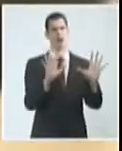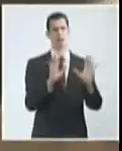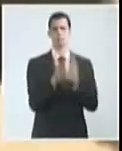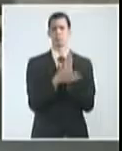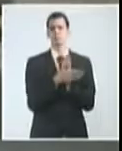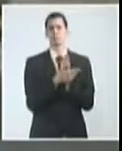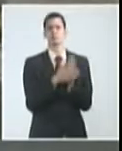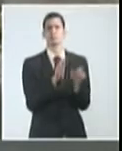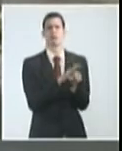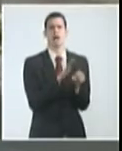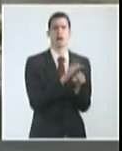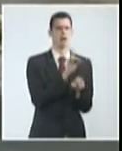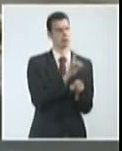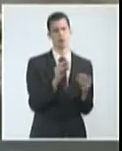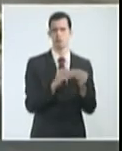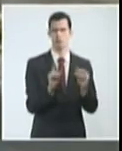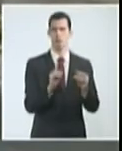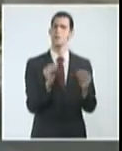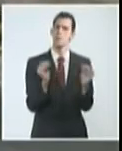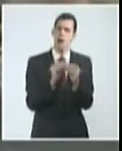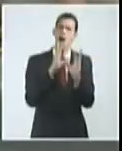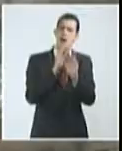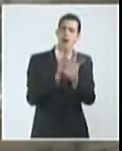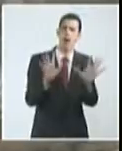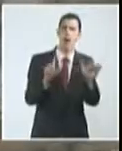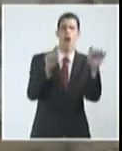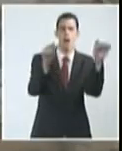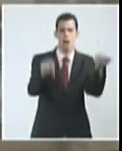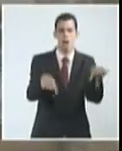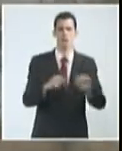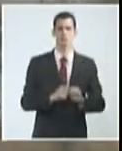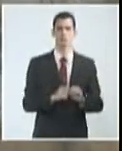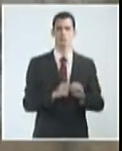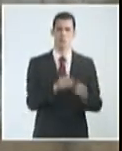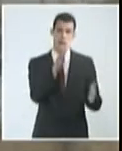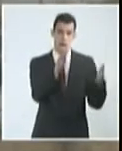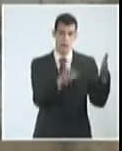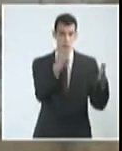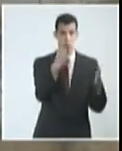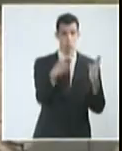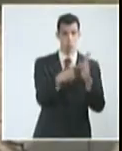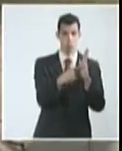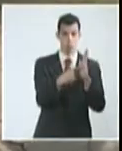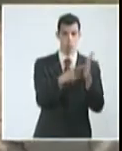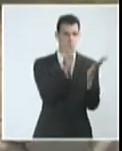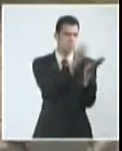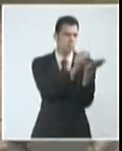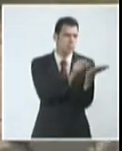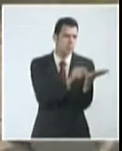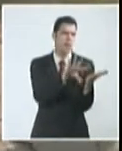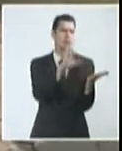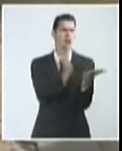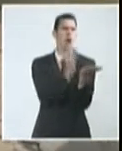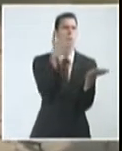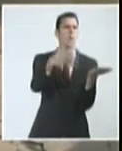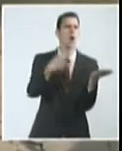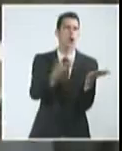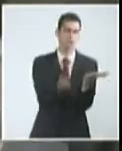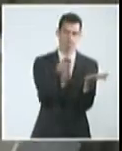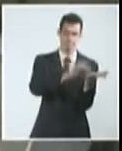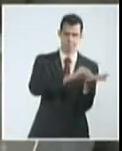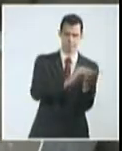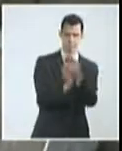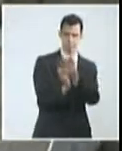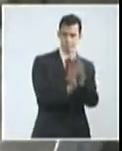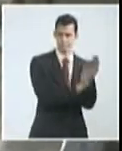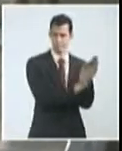soluciones. Que exista también un momento en el cual se puedan entonces implementar esas propuestas,